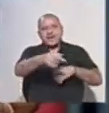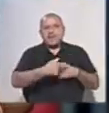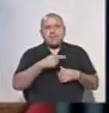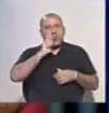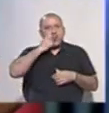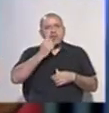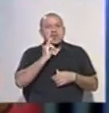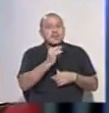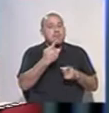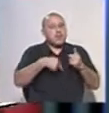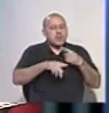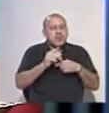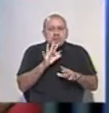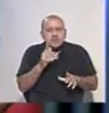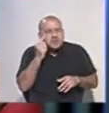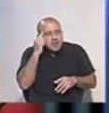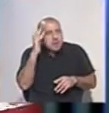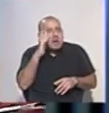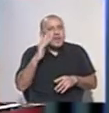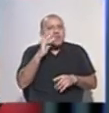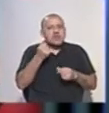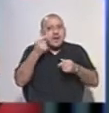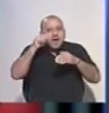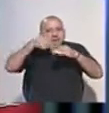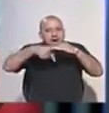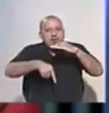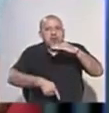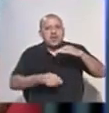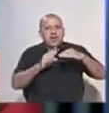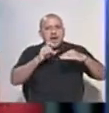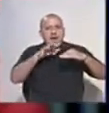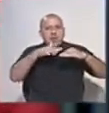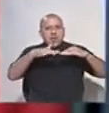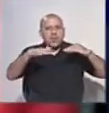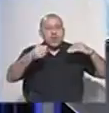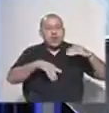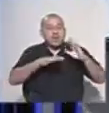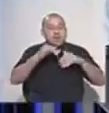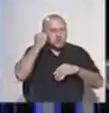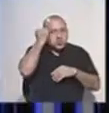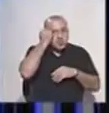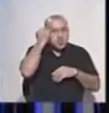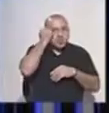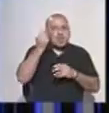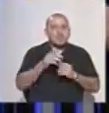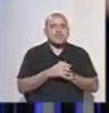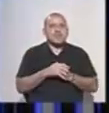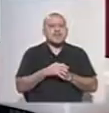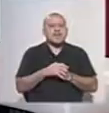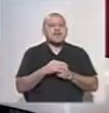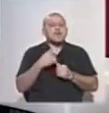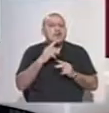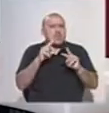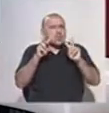náuticas, pero esa es fantasía irracional que tengo, no sé por qué, que hasta a veces me invaden los sueños. Mirá, todos tenemos ahí. Y no tiene que ver